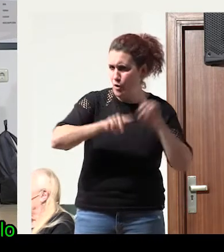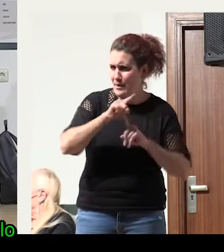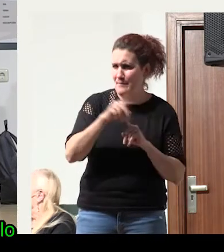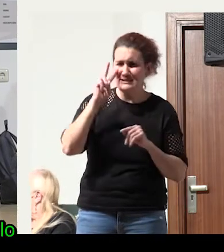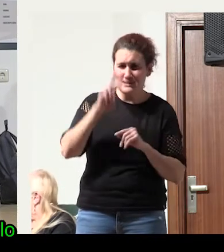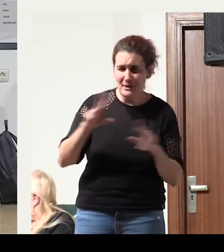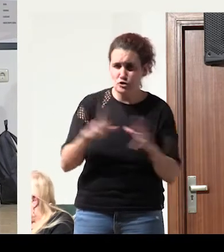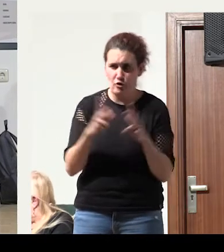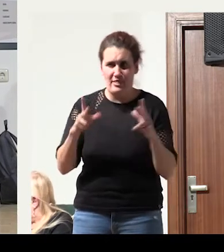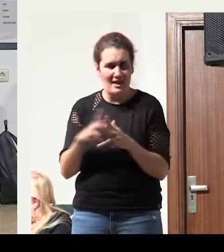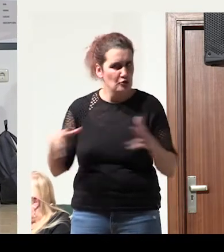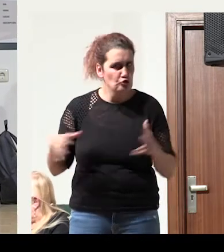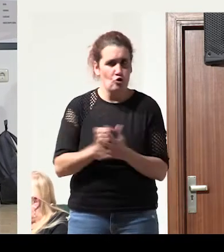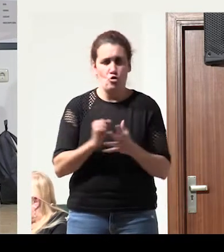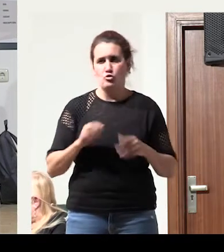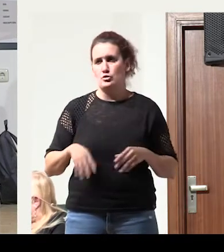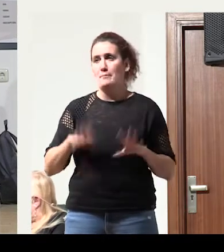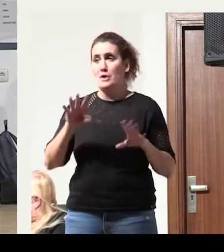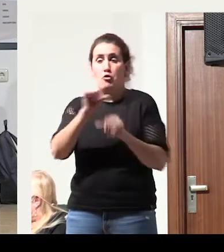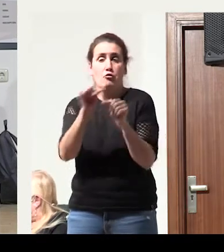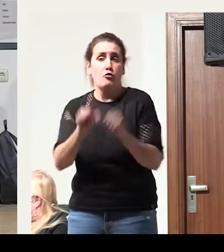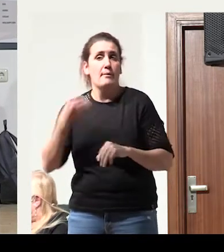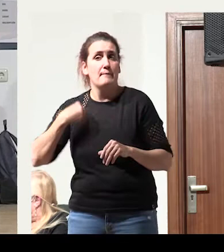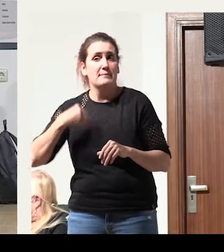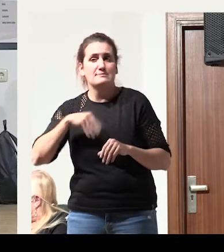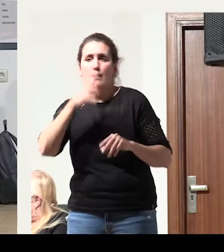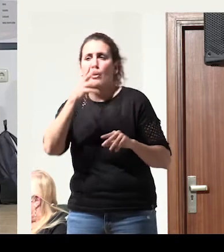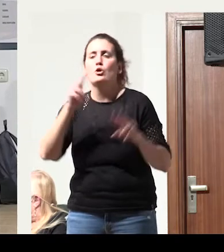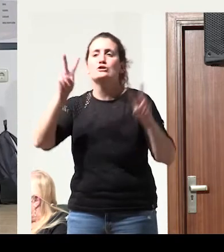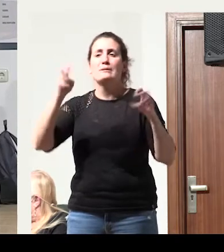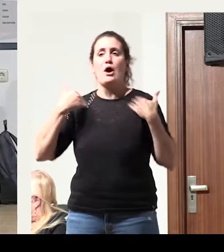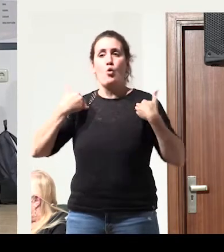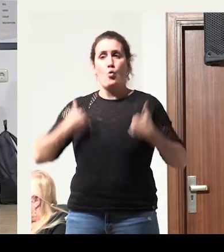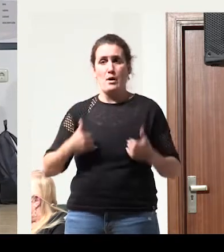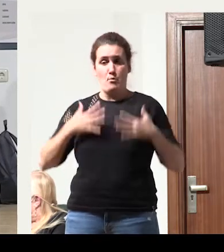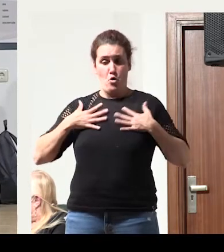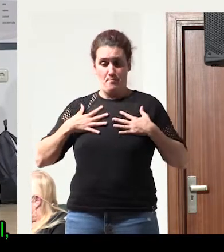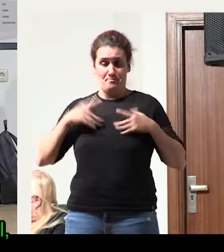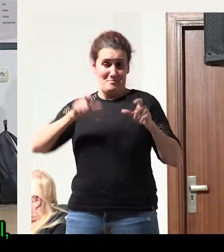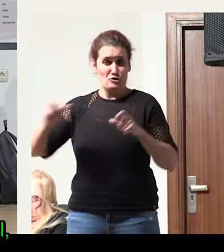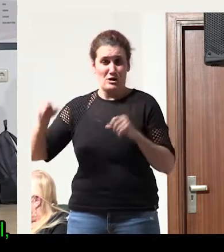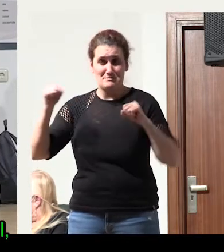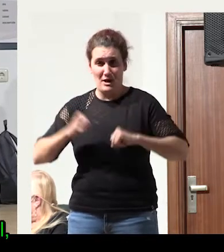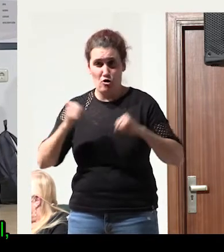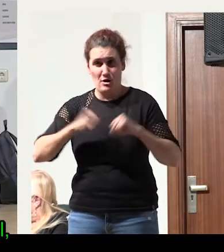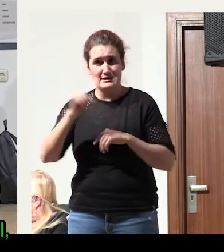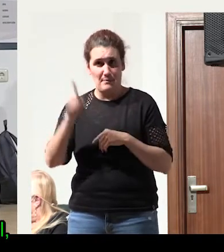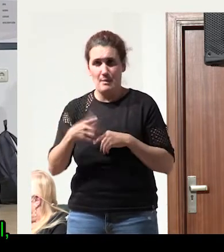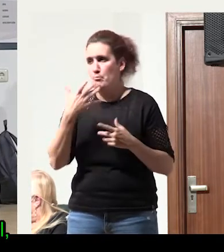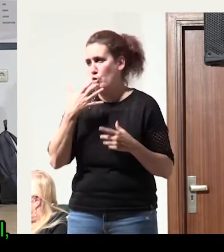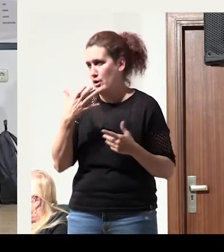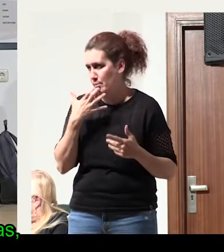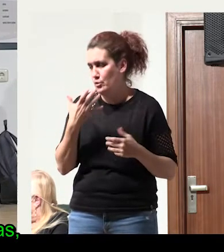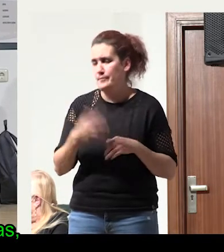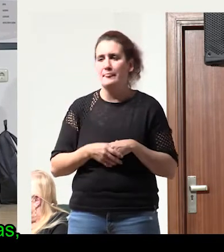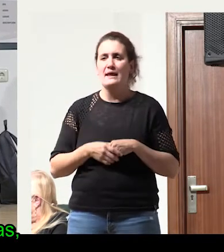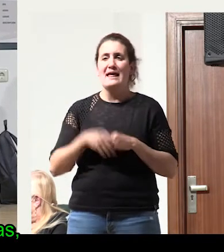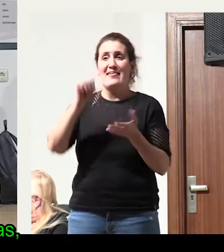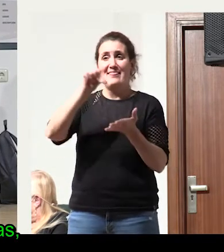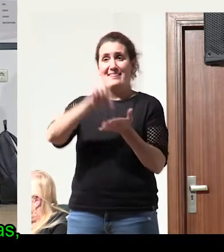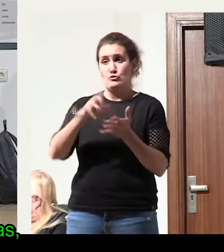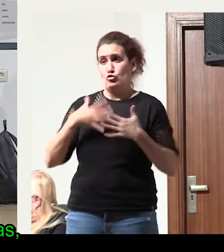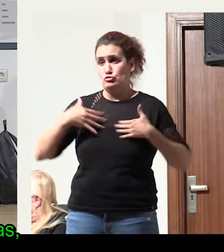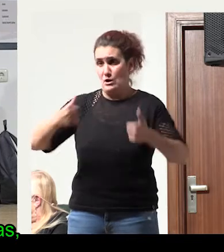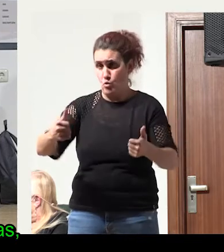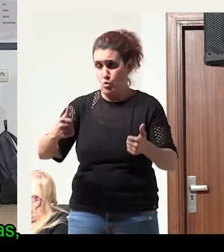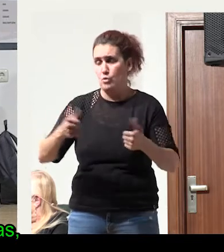manera os podría poner otro ejemplo, por ejemplo, con el tema del cuerpo de las personas mayores, ¿no? También. Por ejemplo, en los centros sanitarios y tal, y no